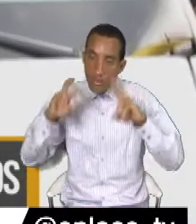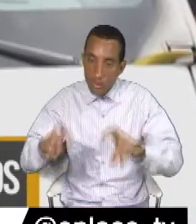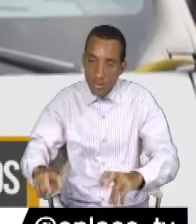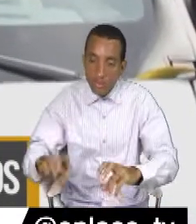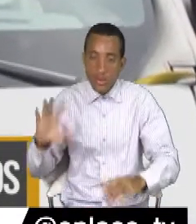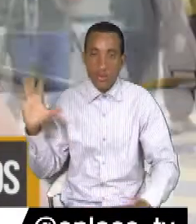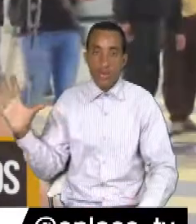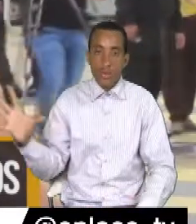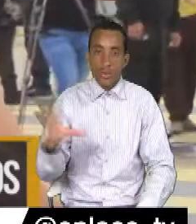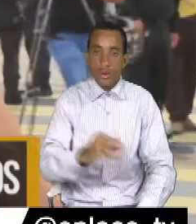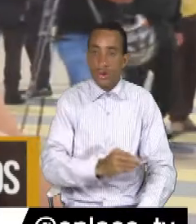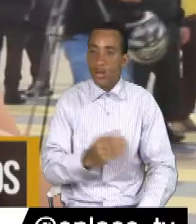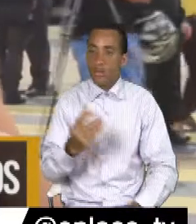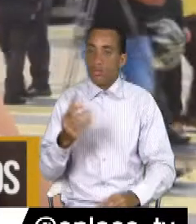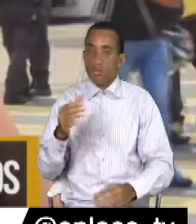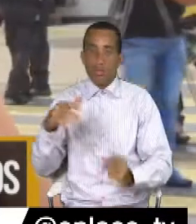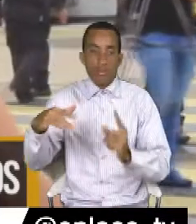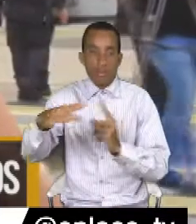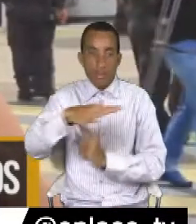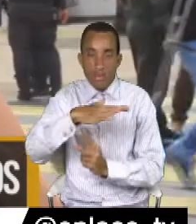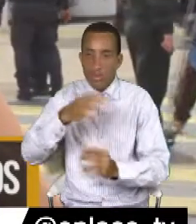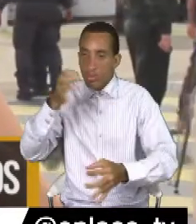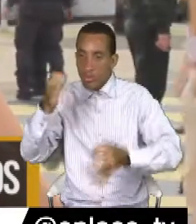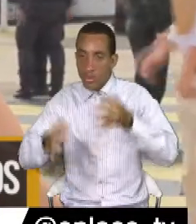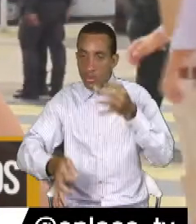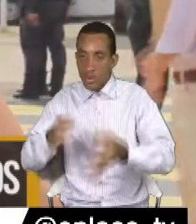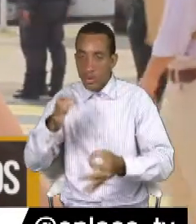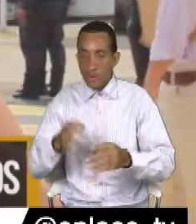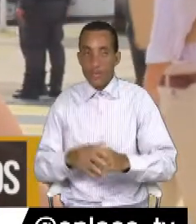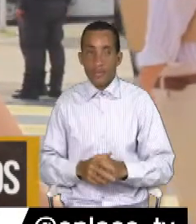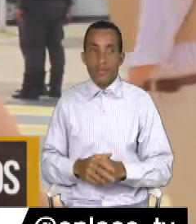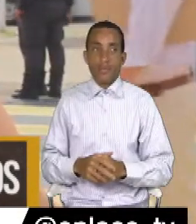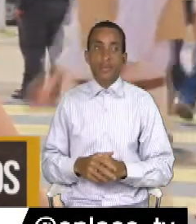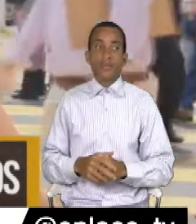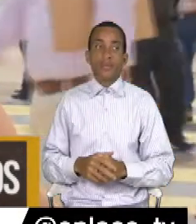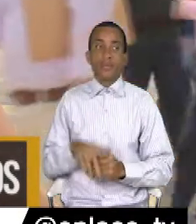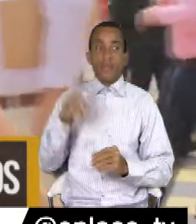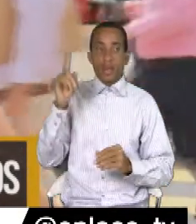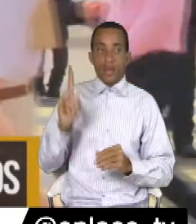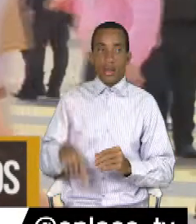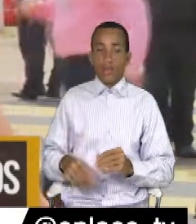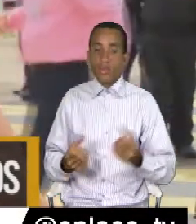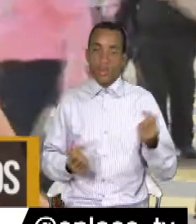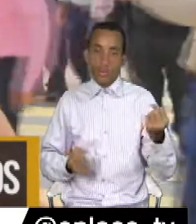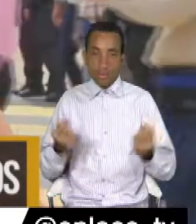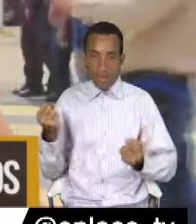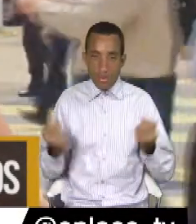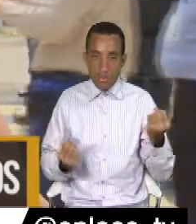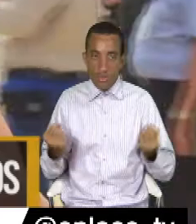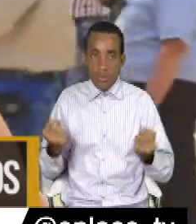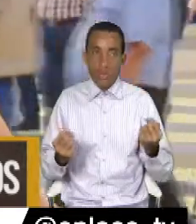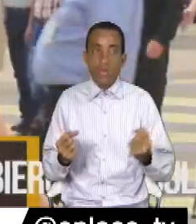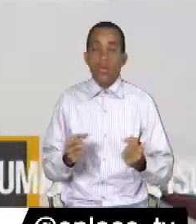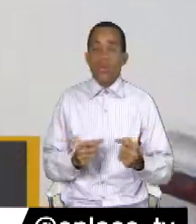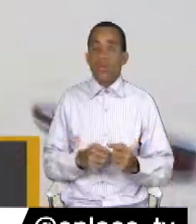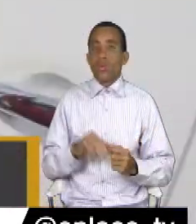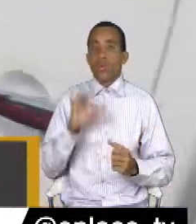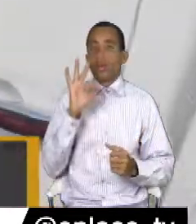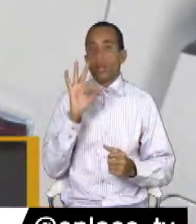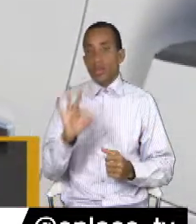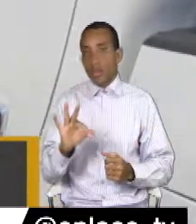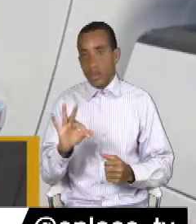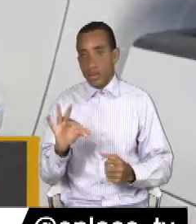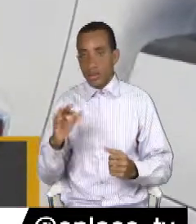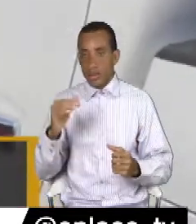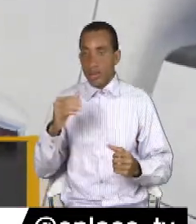las situaciones judiciales que tiene Barranca Bermeja. Es por eso que el parque automotor con el que cuentan hoy es con un Avance y 3 camionetas. Con la entrega